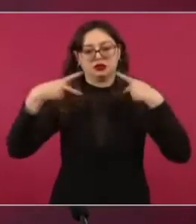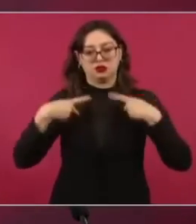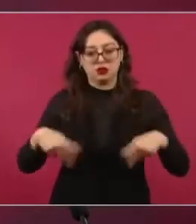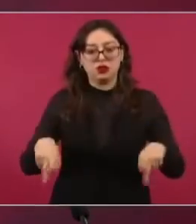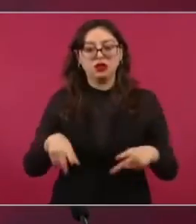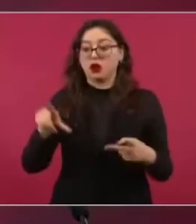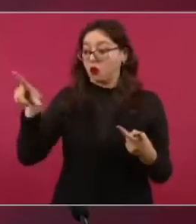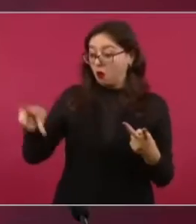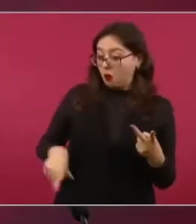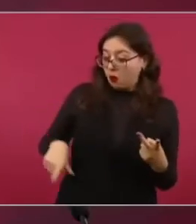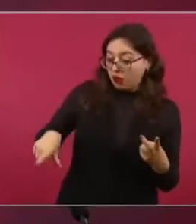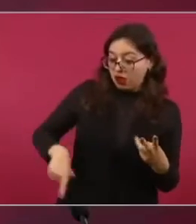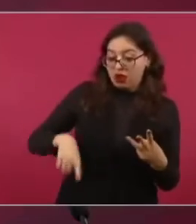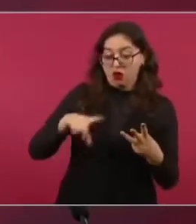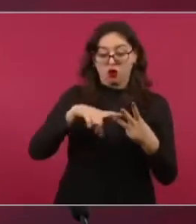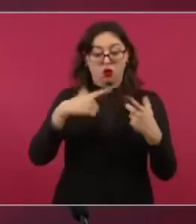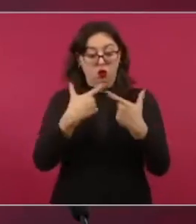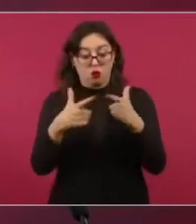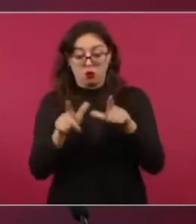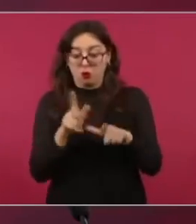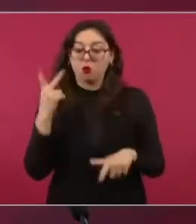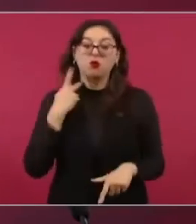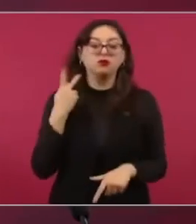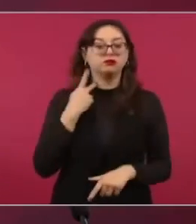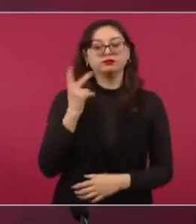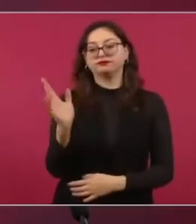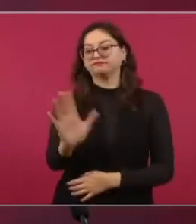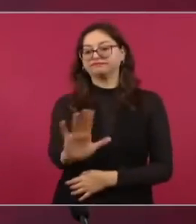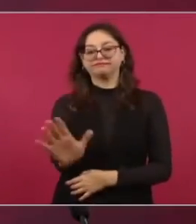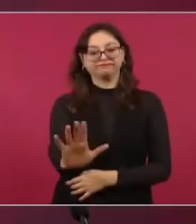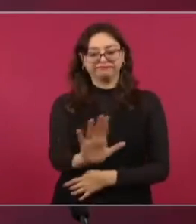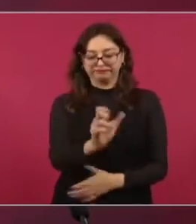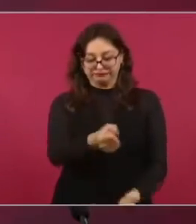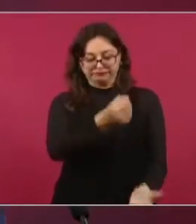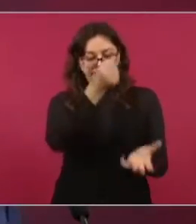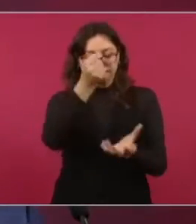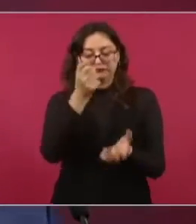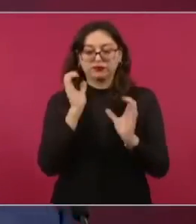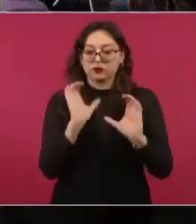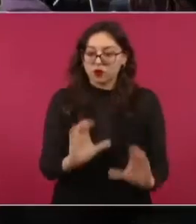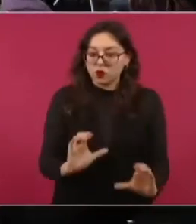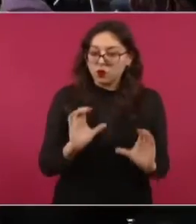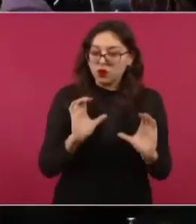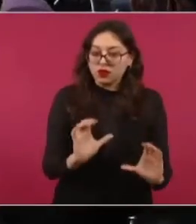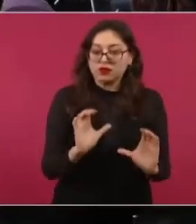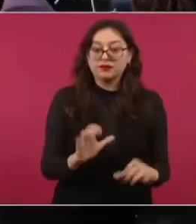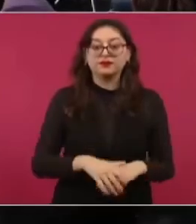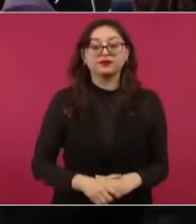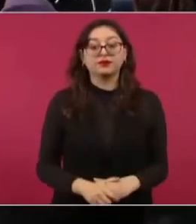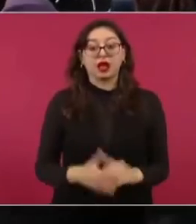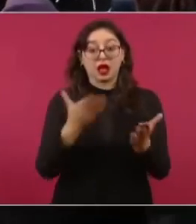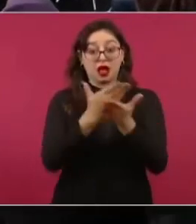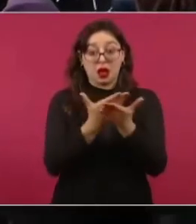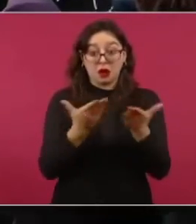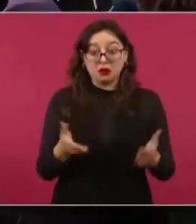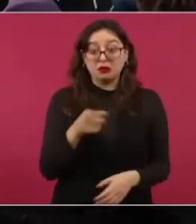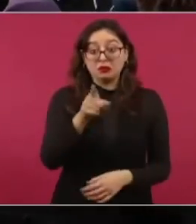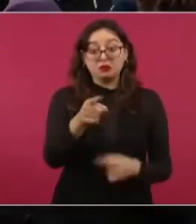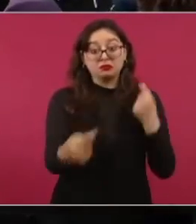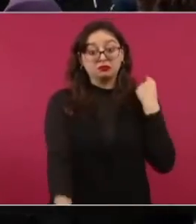los partidos, es dinero del pueblo. Entonces, ahora se me dice,